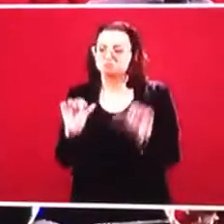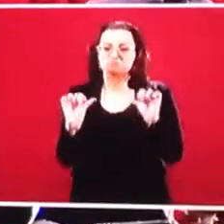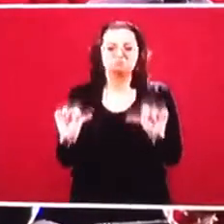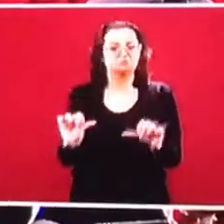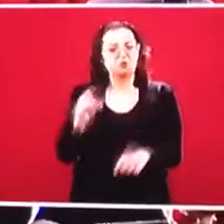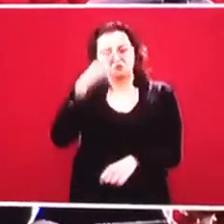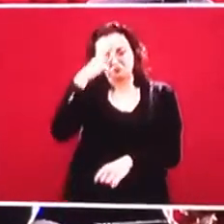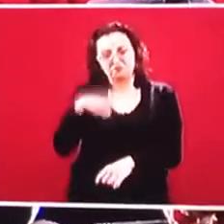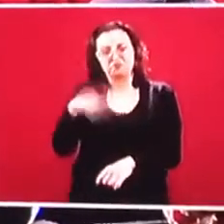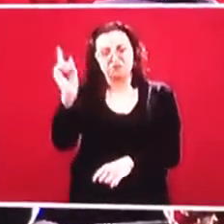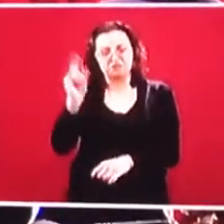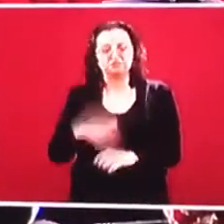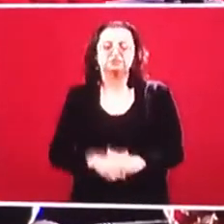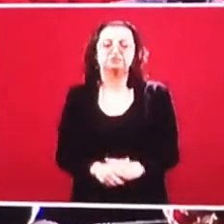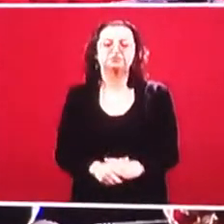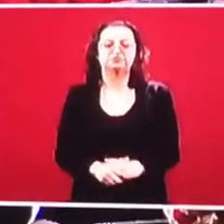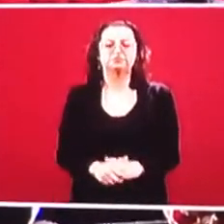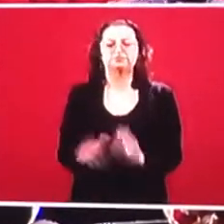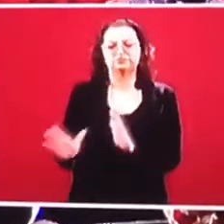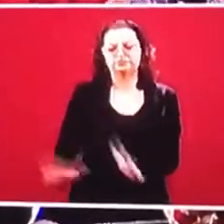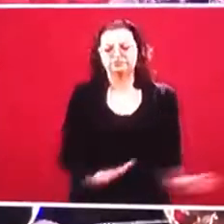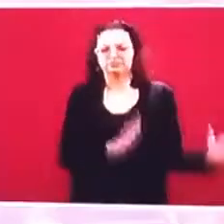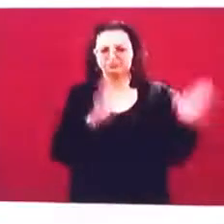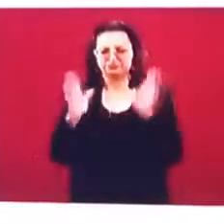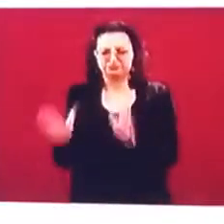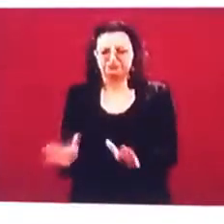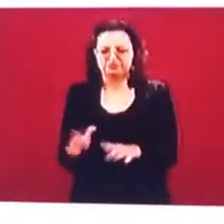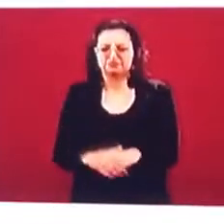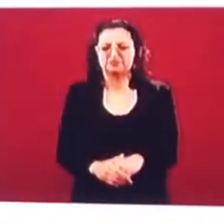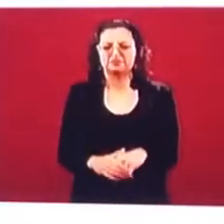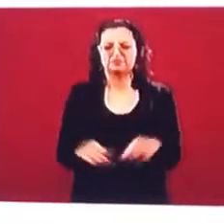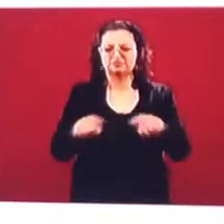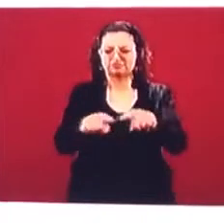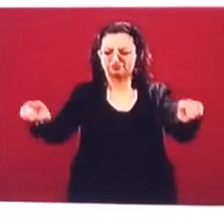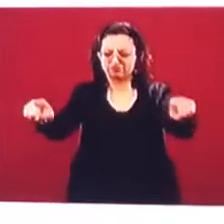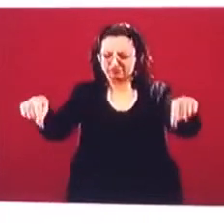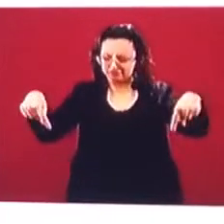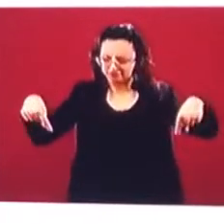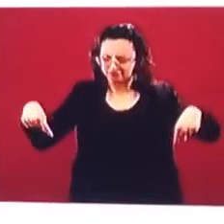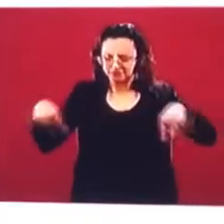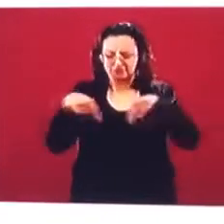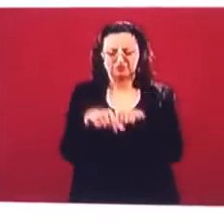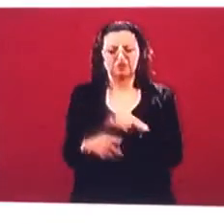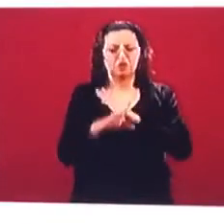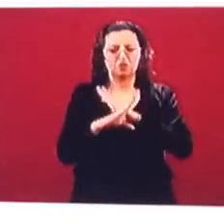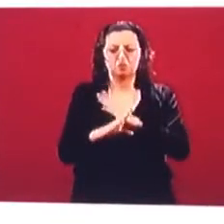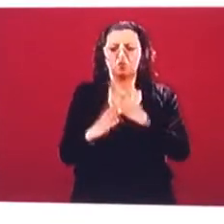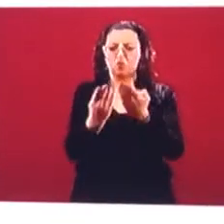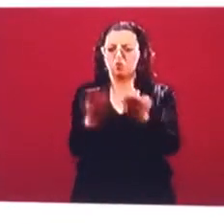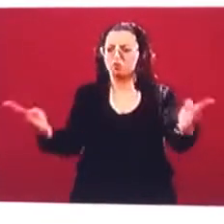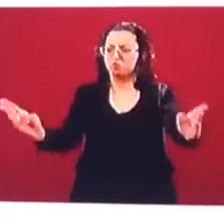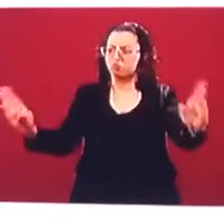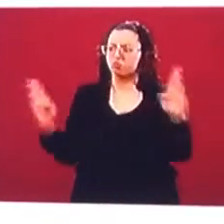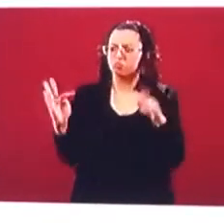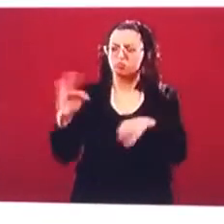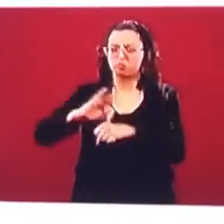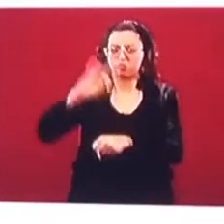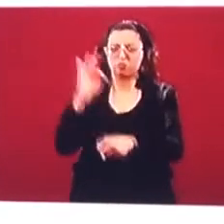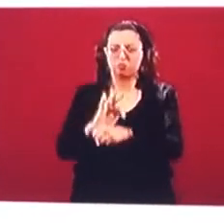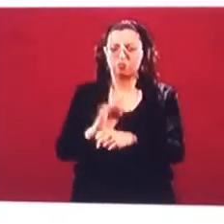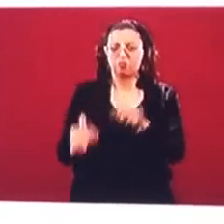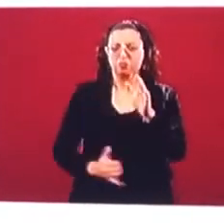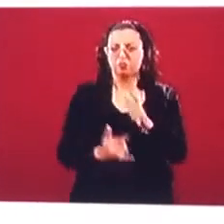señora Adela Micha. Eso era todo lo que yo quería comentarles. Hay muchas cuestiones más, pero por hoy creo que es más